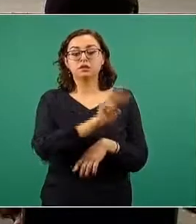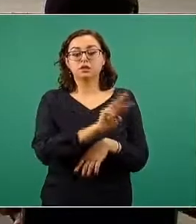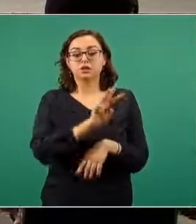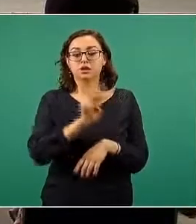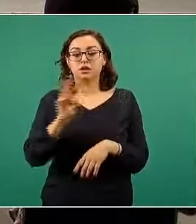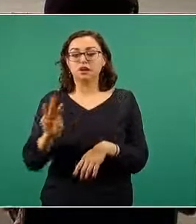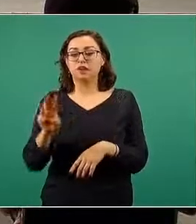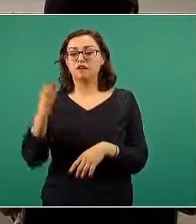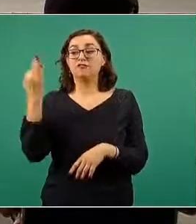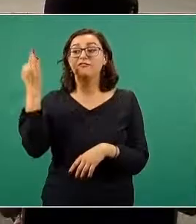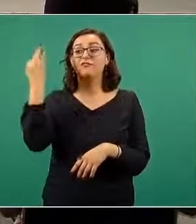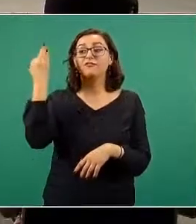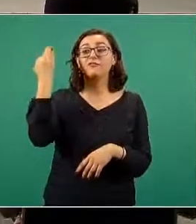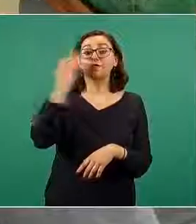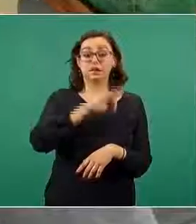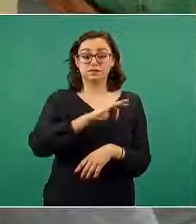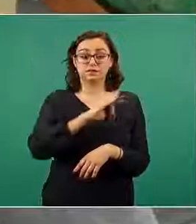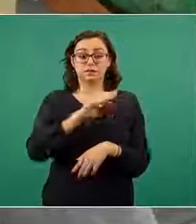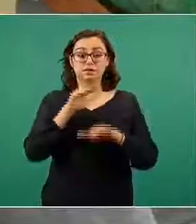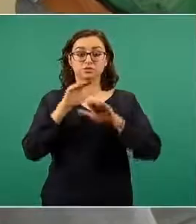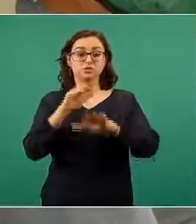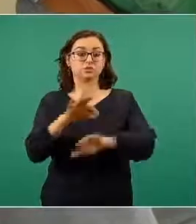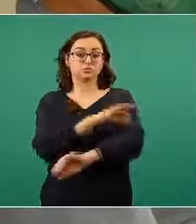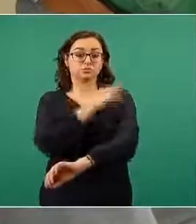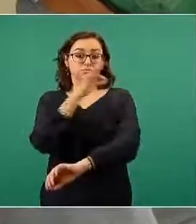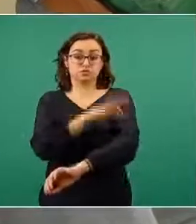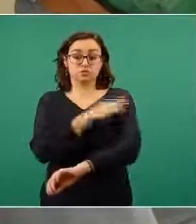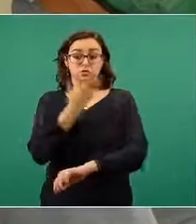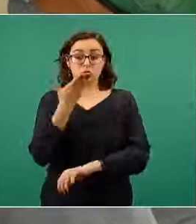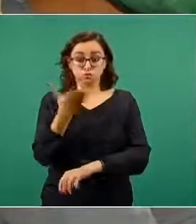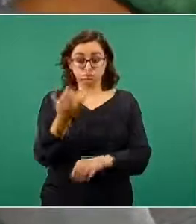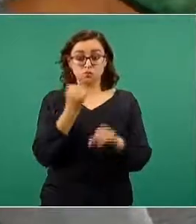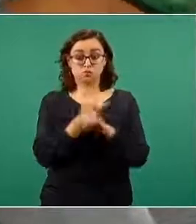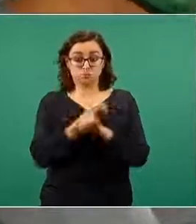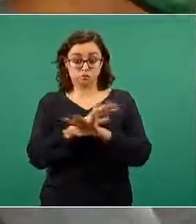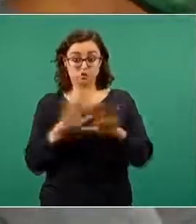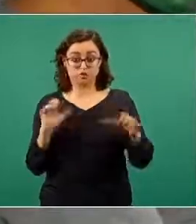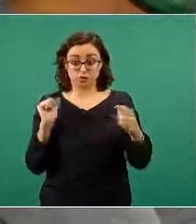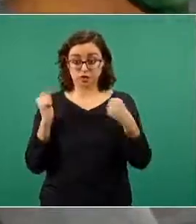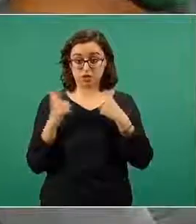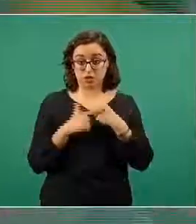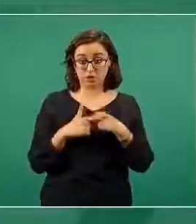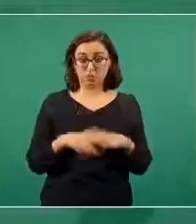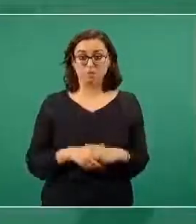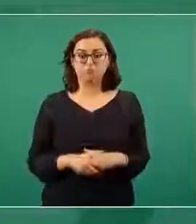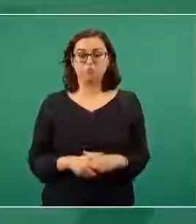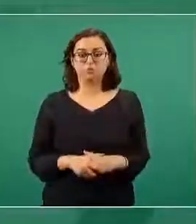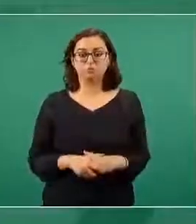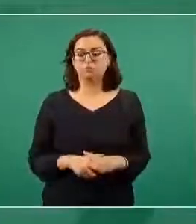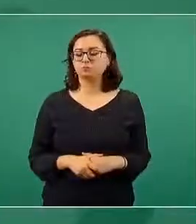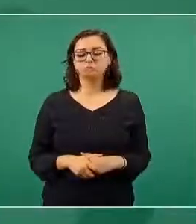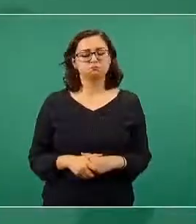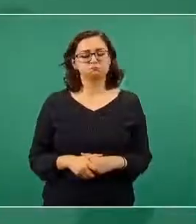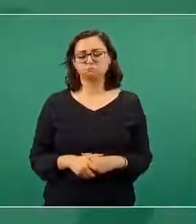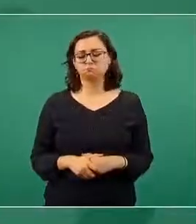vacunación. No sé si ustedes tengan más información sobre esto. No, mira, Ignacio, en realidad